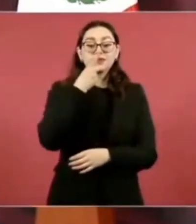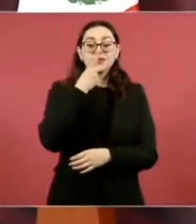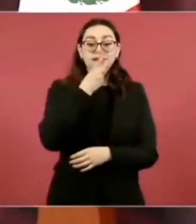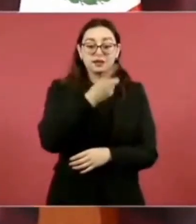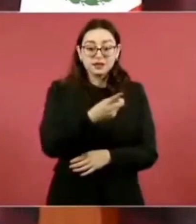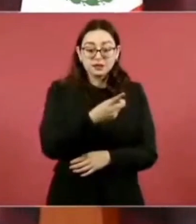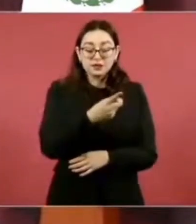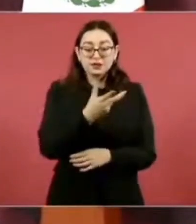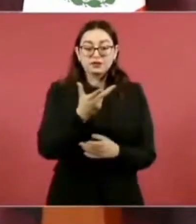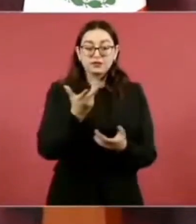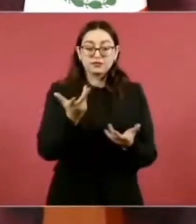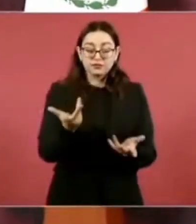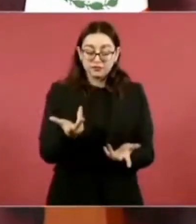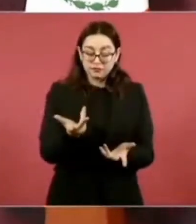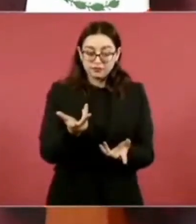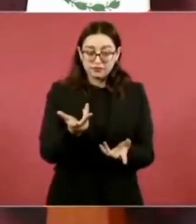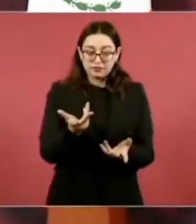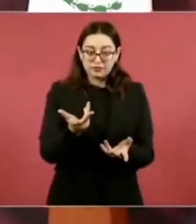el oficio